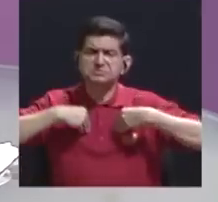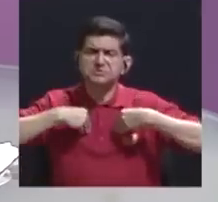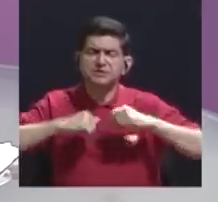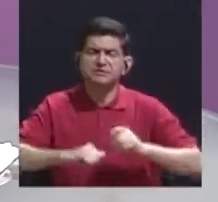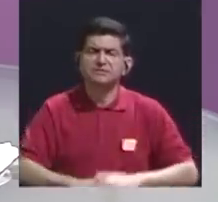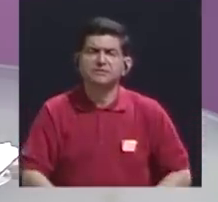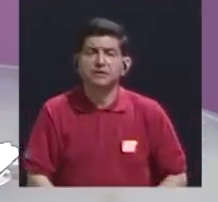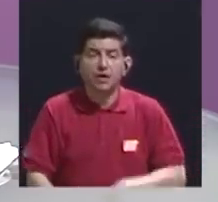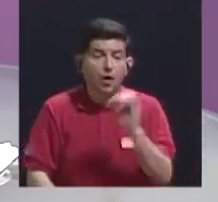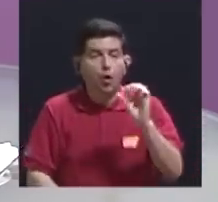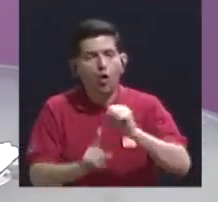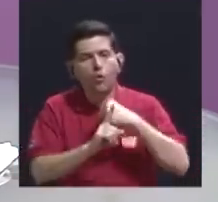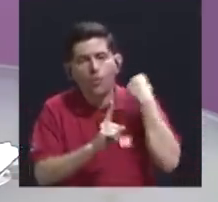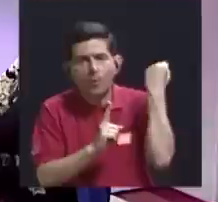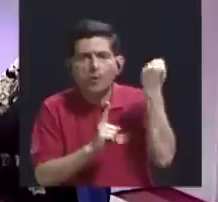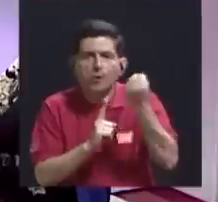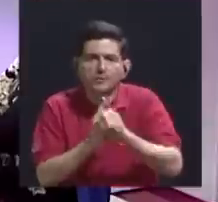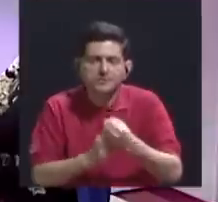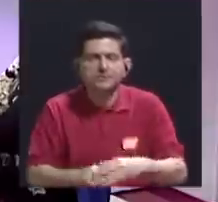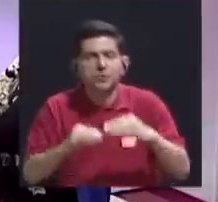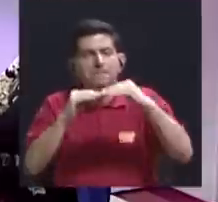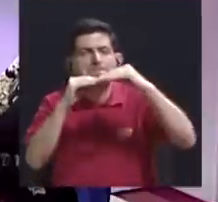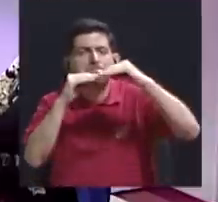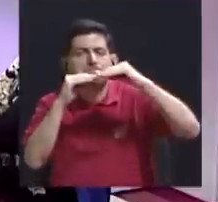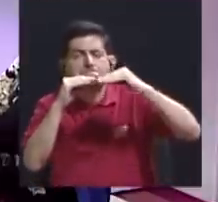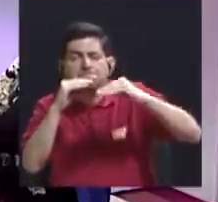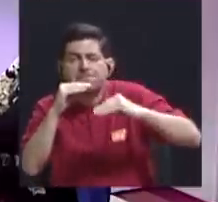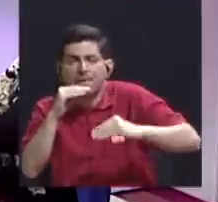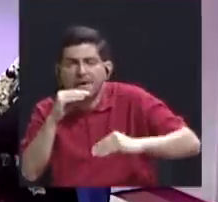o condiciones menos